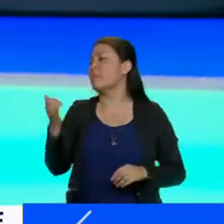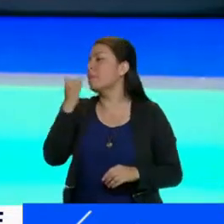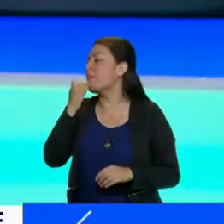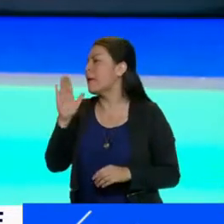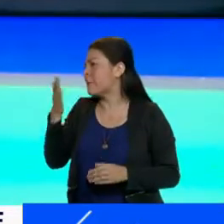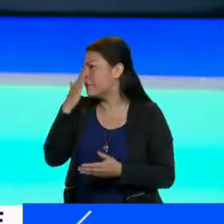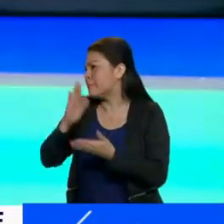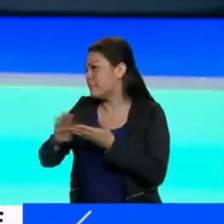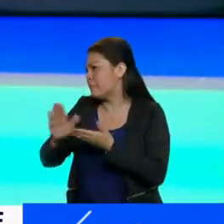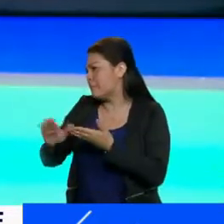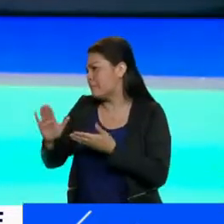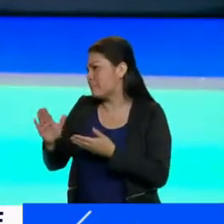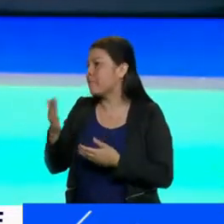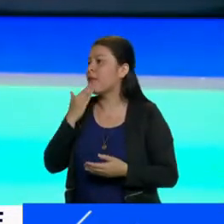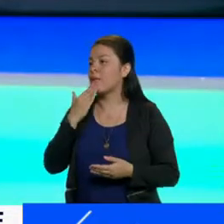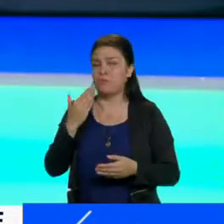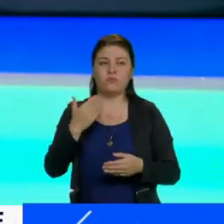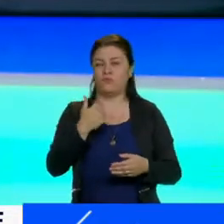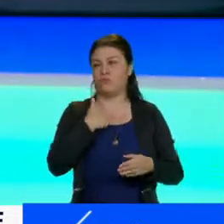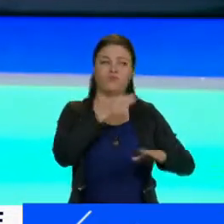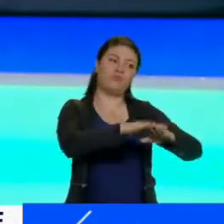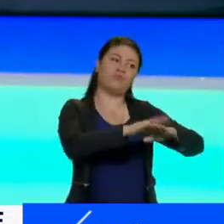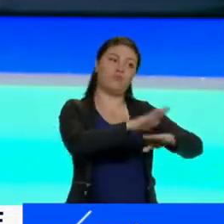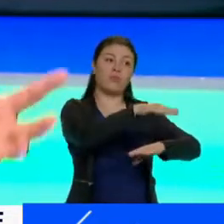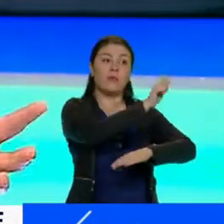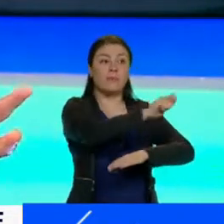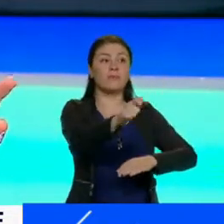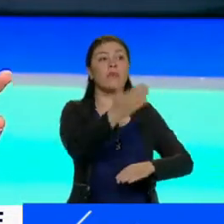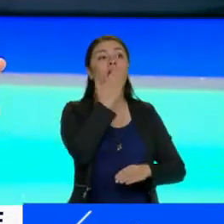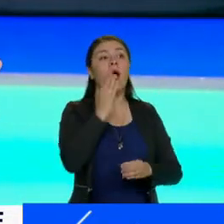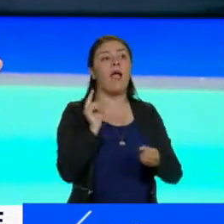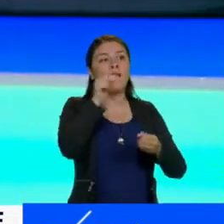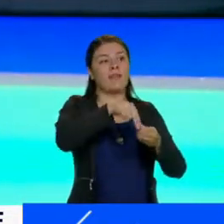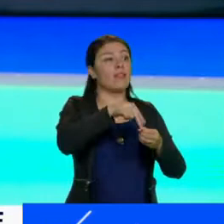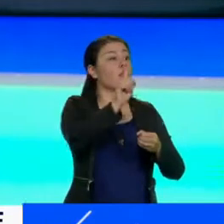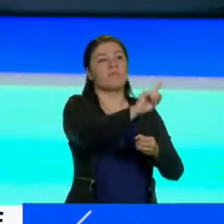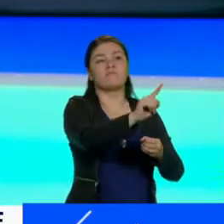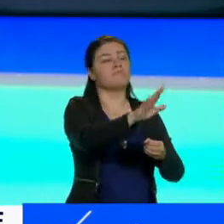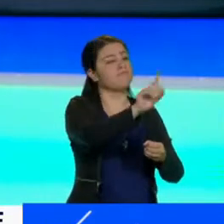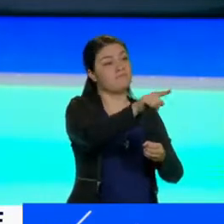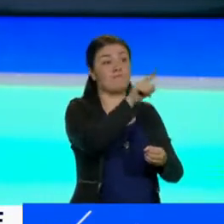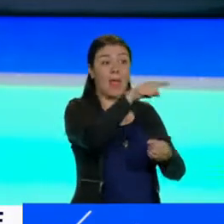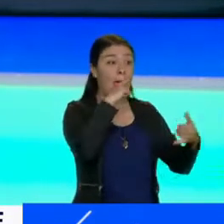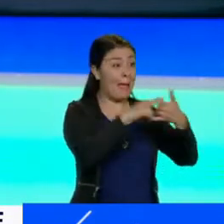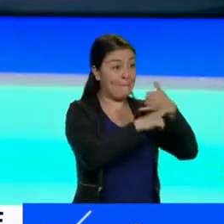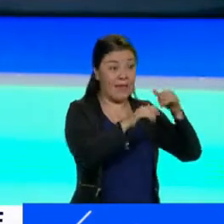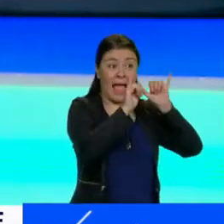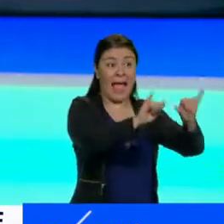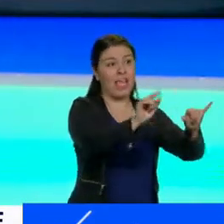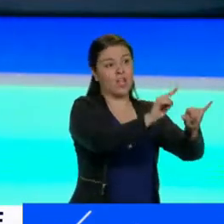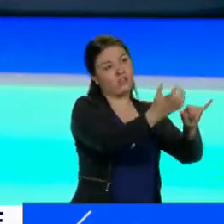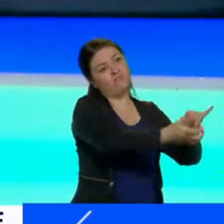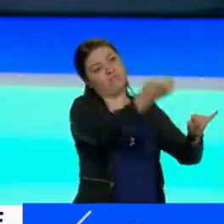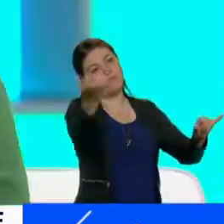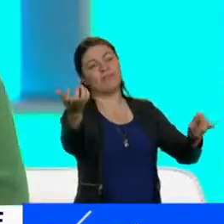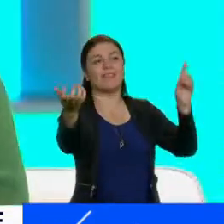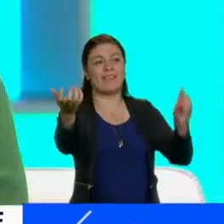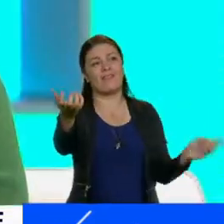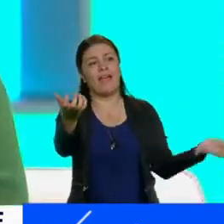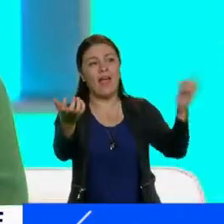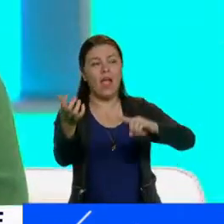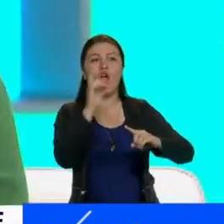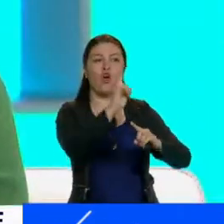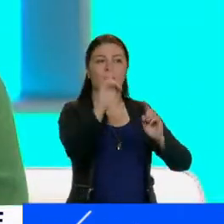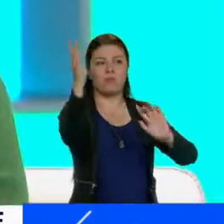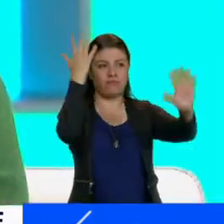perdóneme, a los indígenas, tienen que moverse de ahí porque están deforestando el territorio o porque